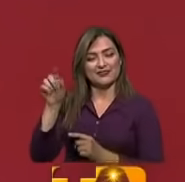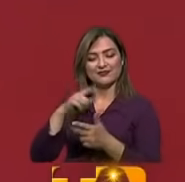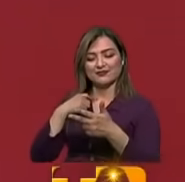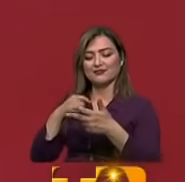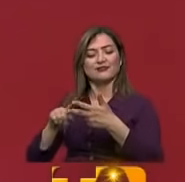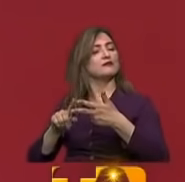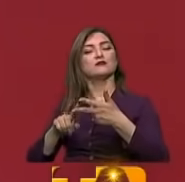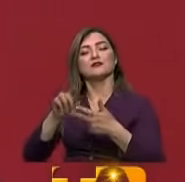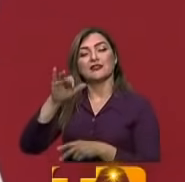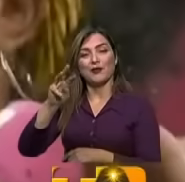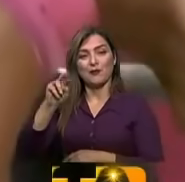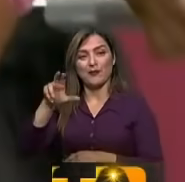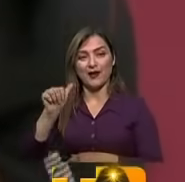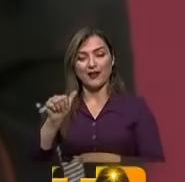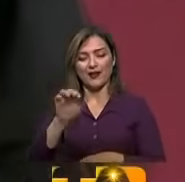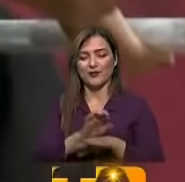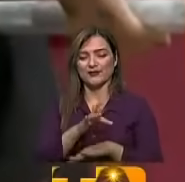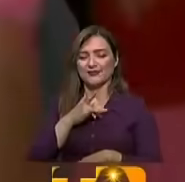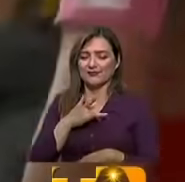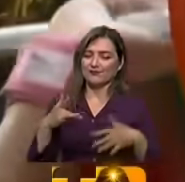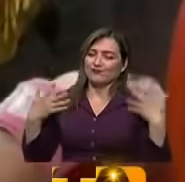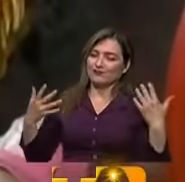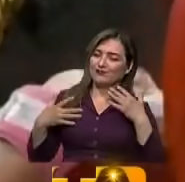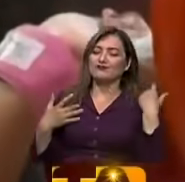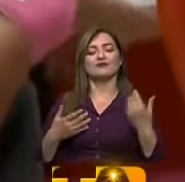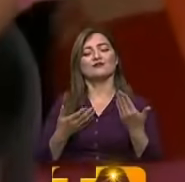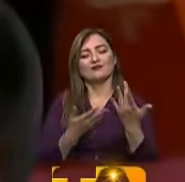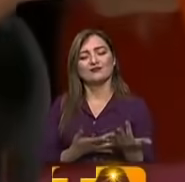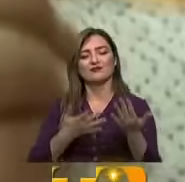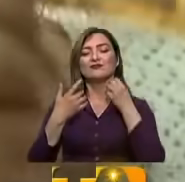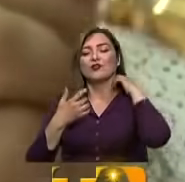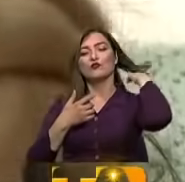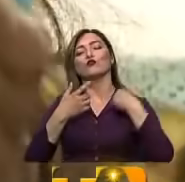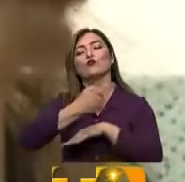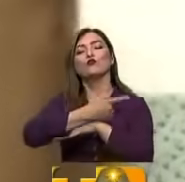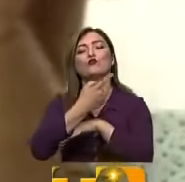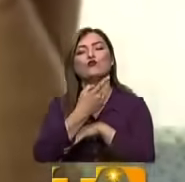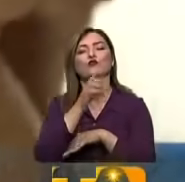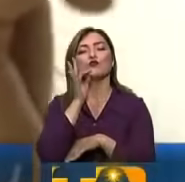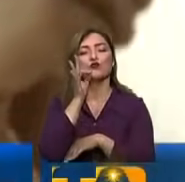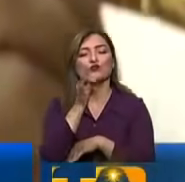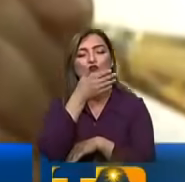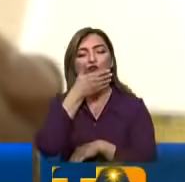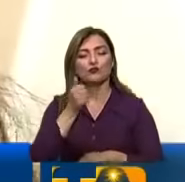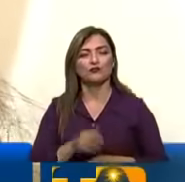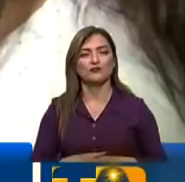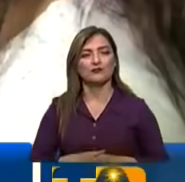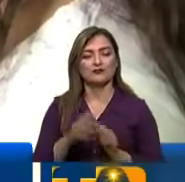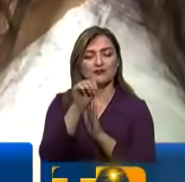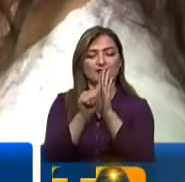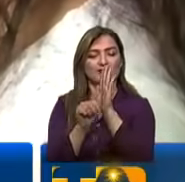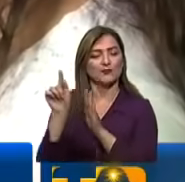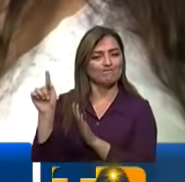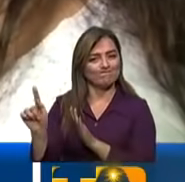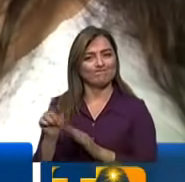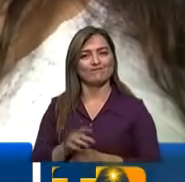y Tamara Salazar dieron al Ecuador una dosis de alegría y esperanza de días mejores. Es por eso que la artesana Mónica Játiva